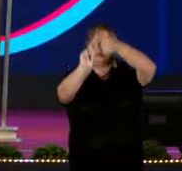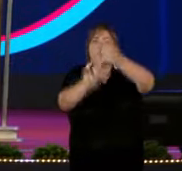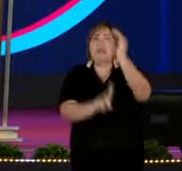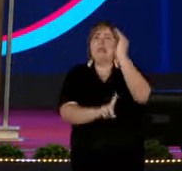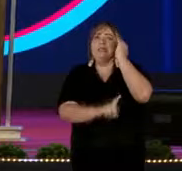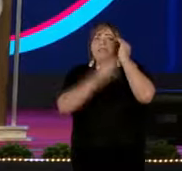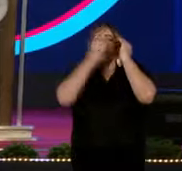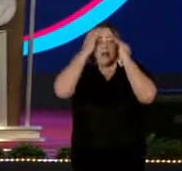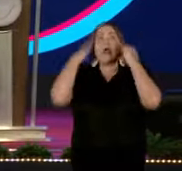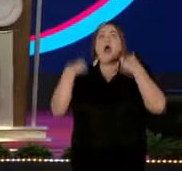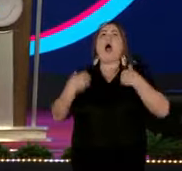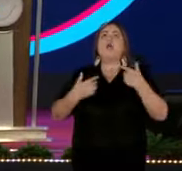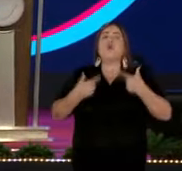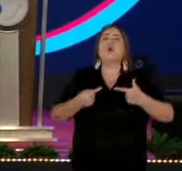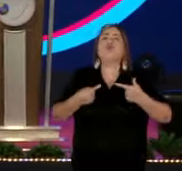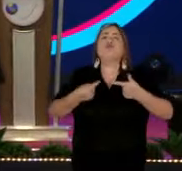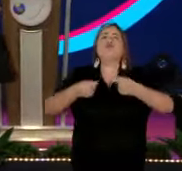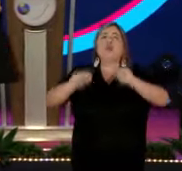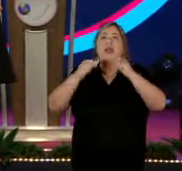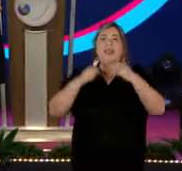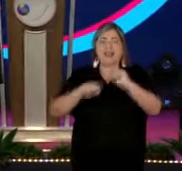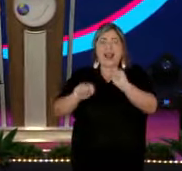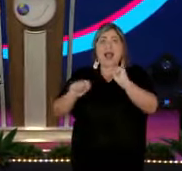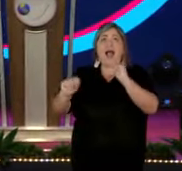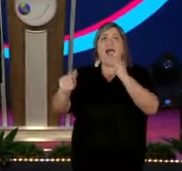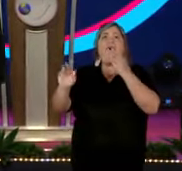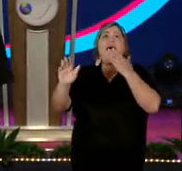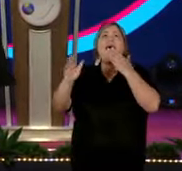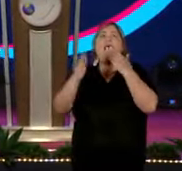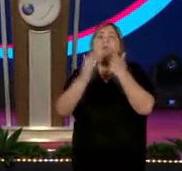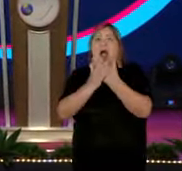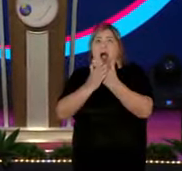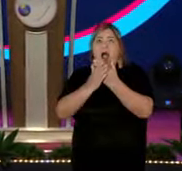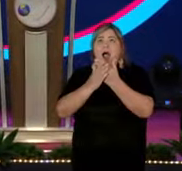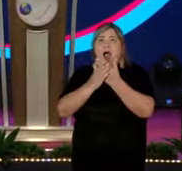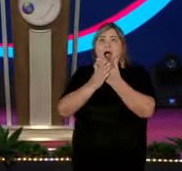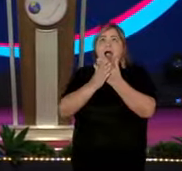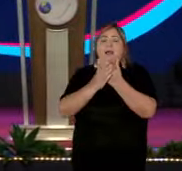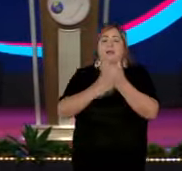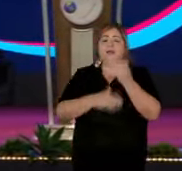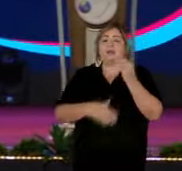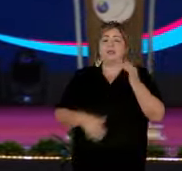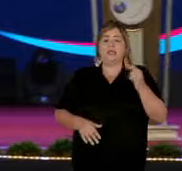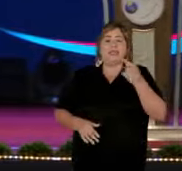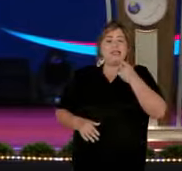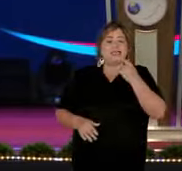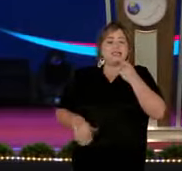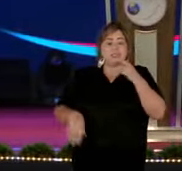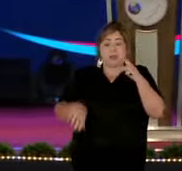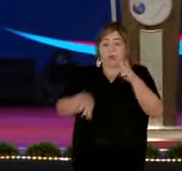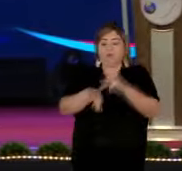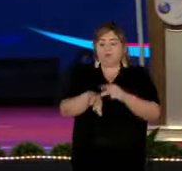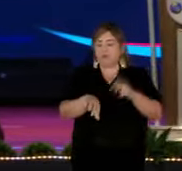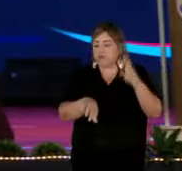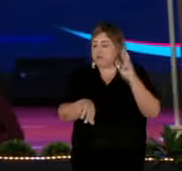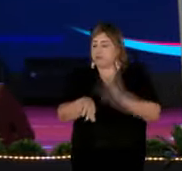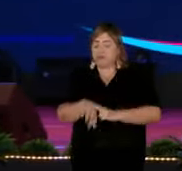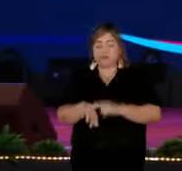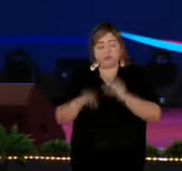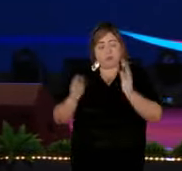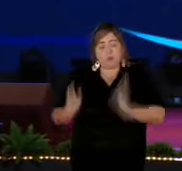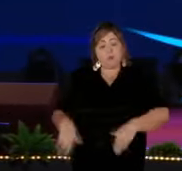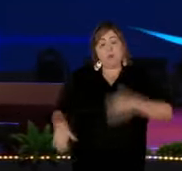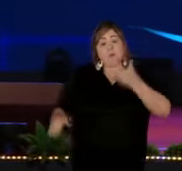que esforzarse va a valer el esfuerzo de verdad. Y como dice el boricua, valdrá la pena. Yo nunca uso